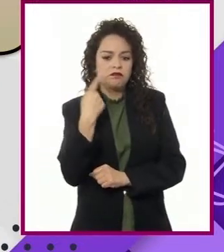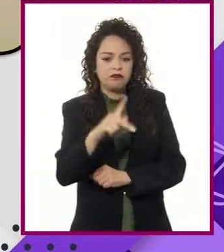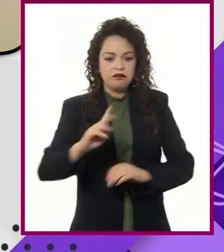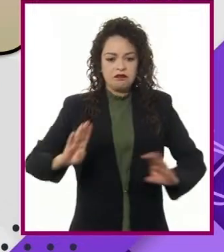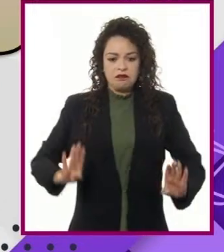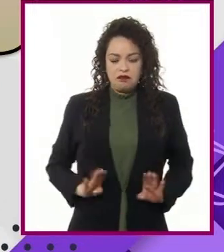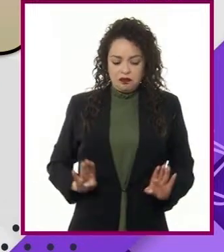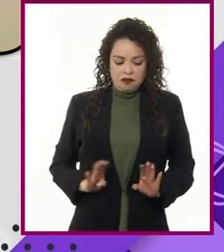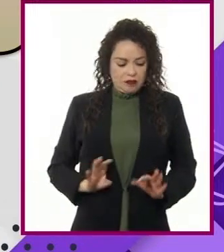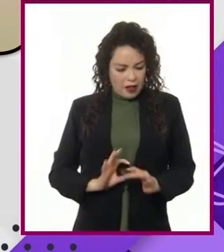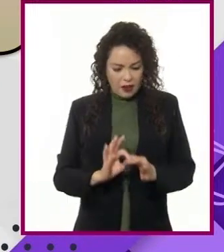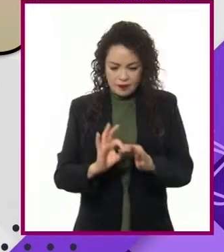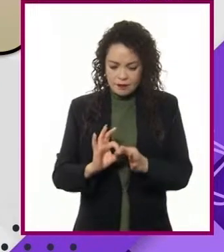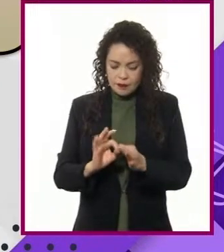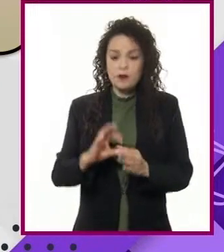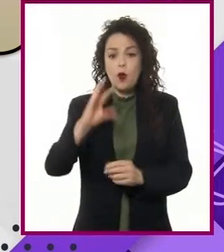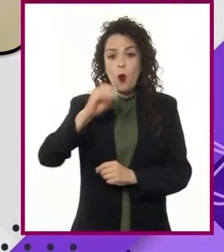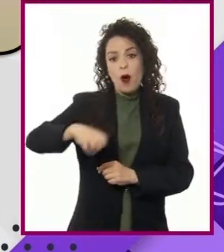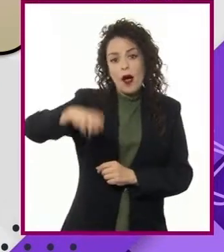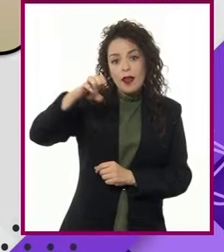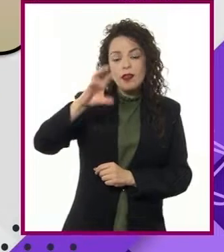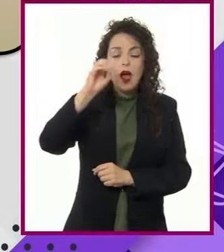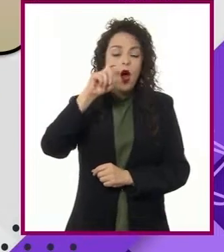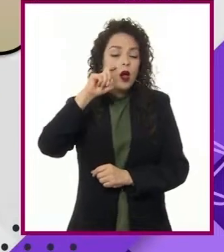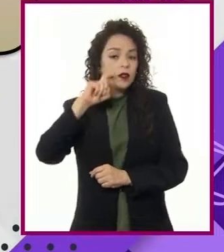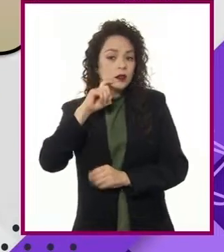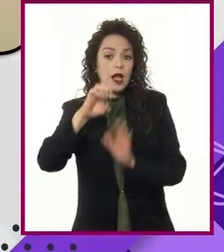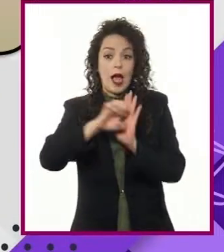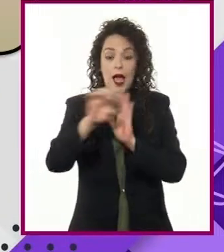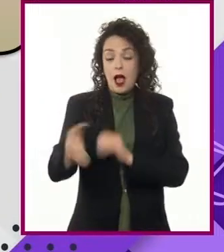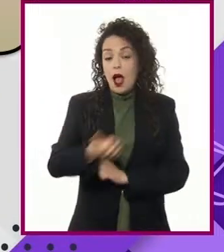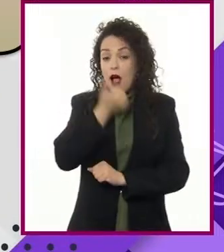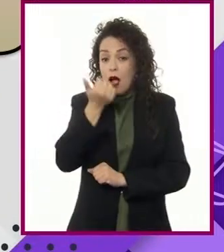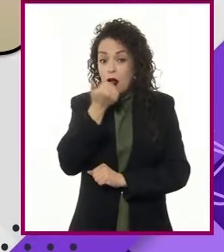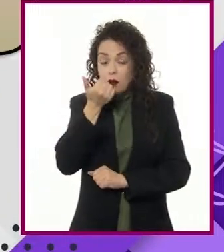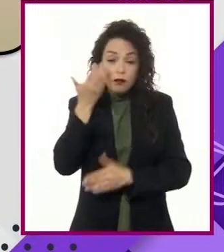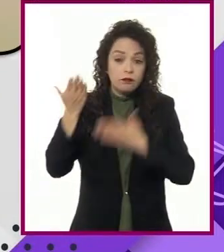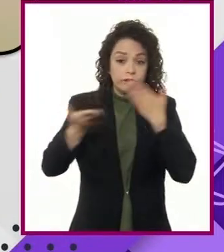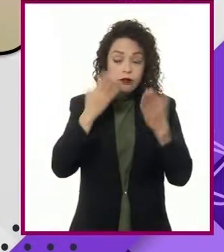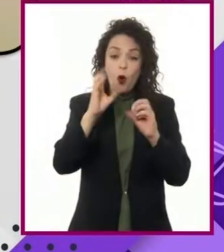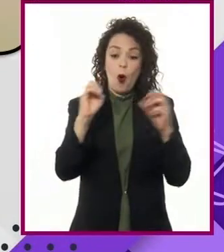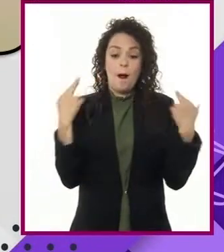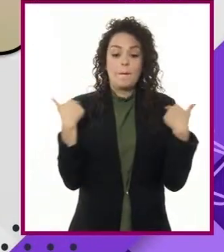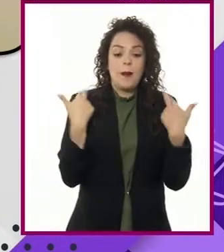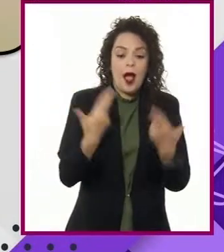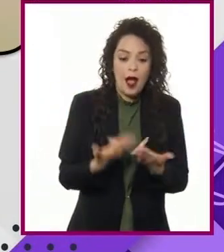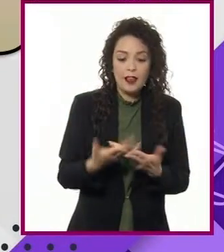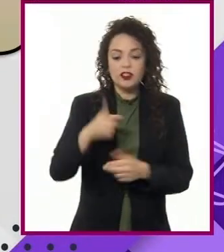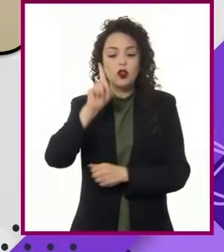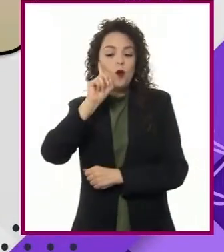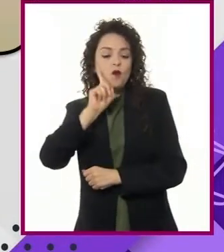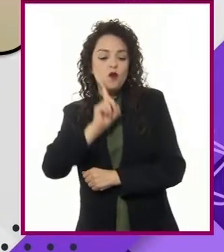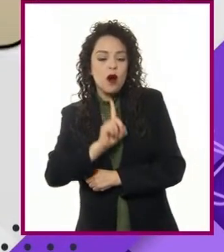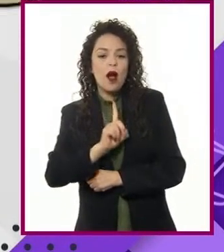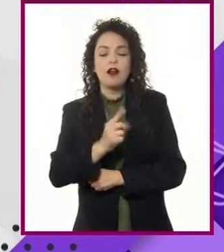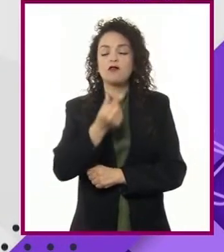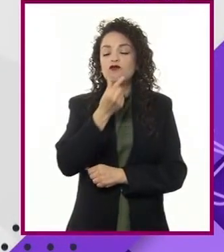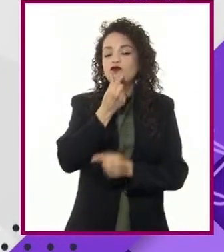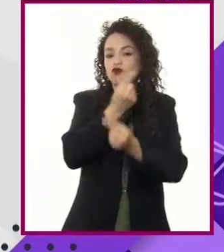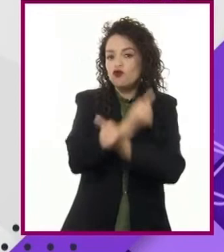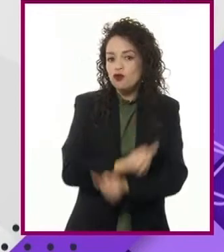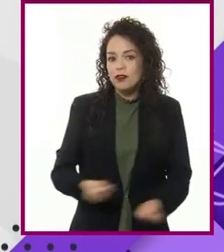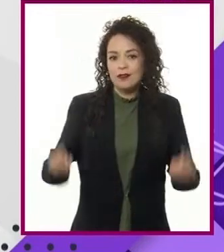edad o el sexo. Por ejemplo, las y los estudiantes, las y los maestros, las mujeres, las y los